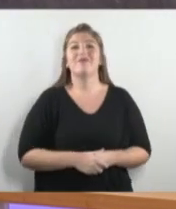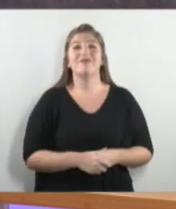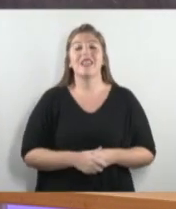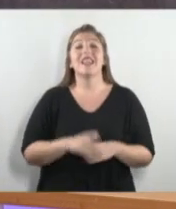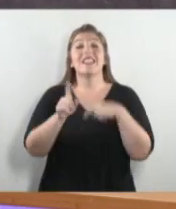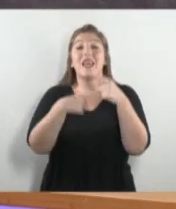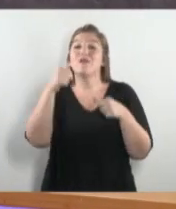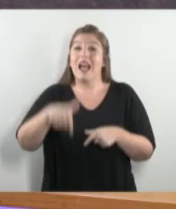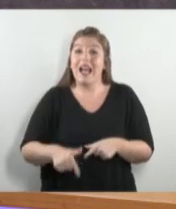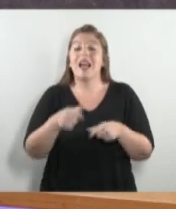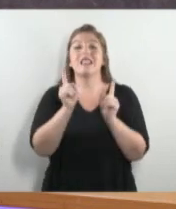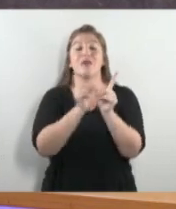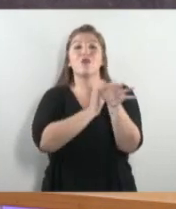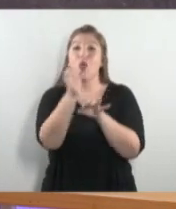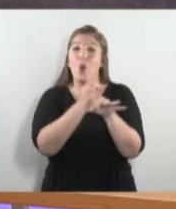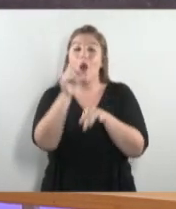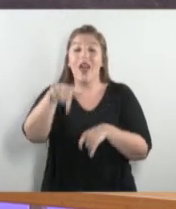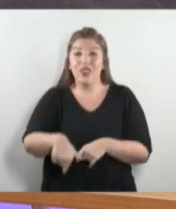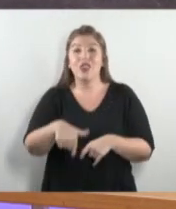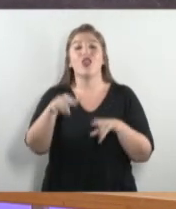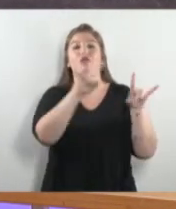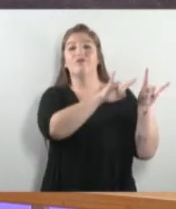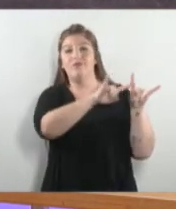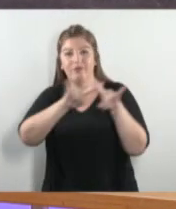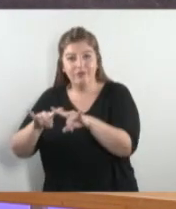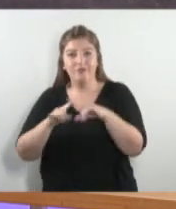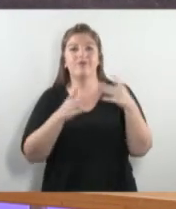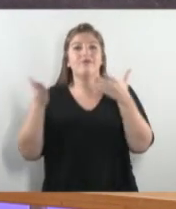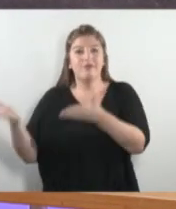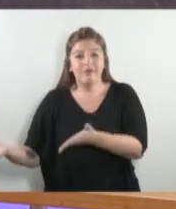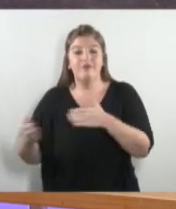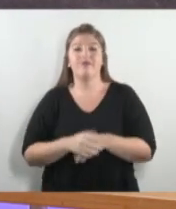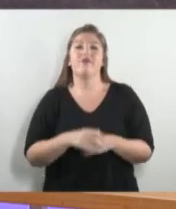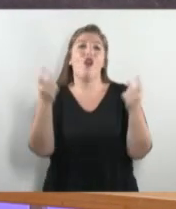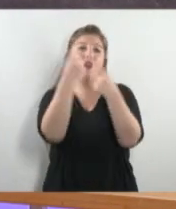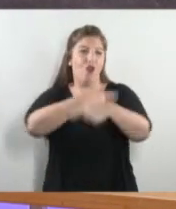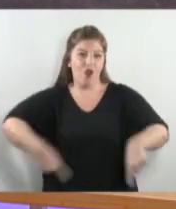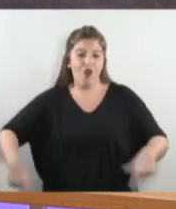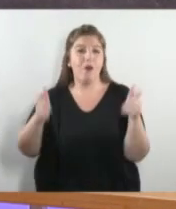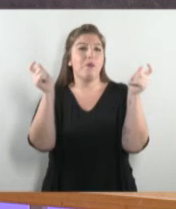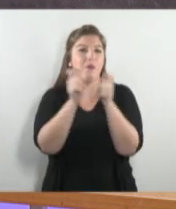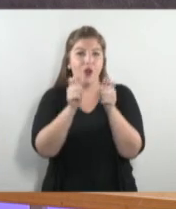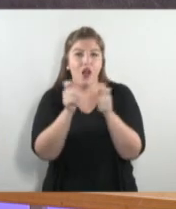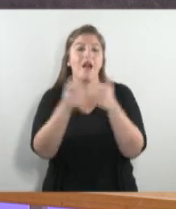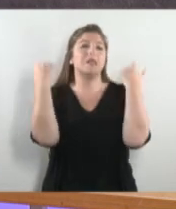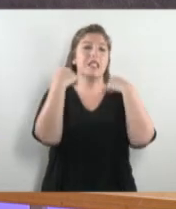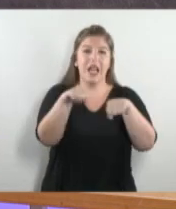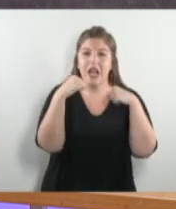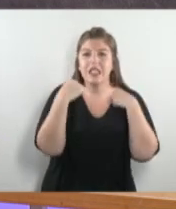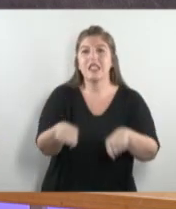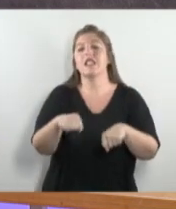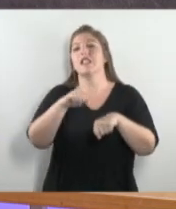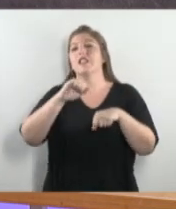Seguimos educando nuestro portal, seguimoseducando.gov.ar, los contenidos, ejercicios, los